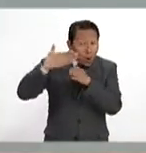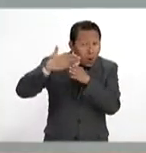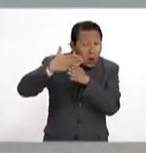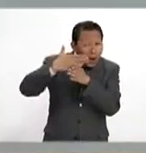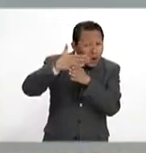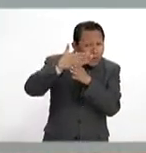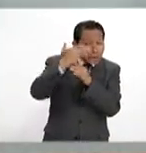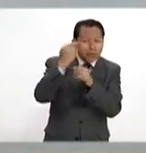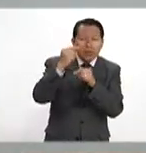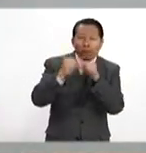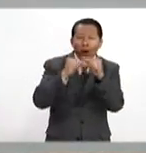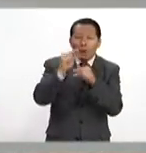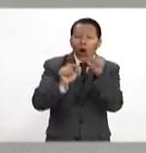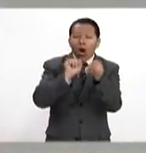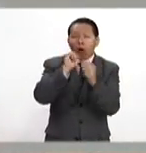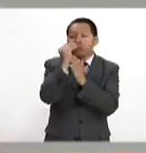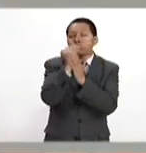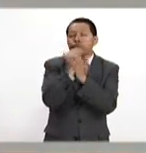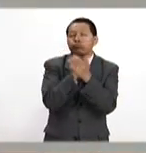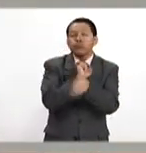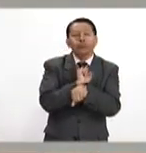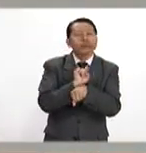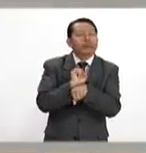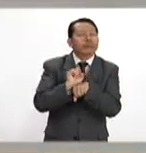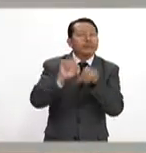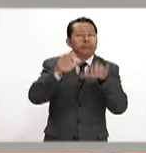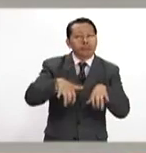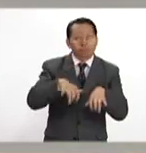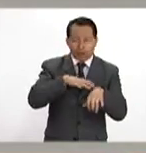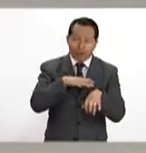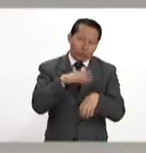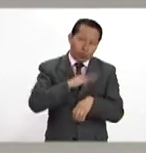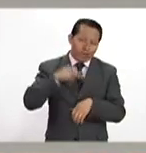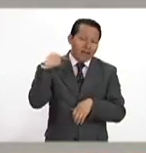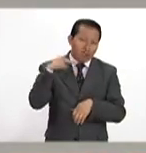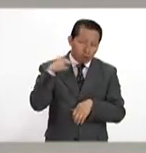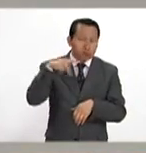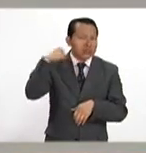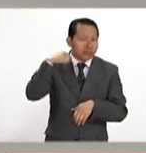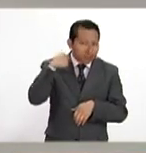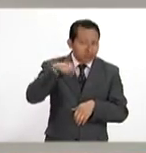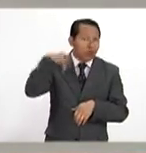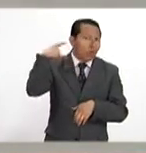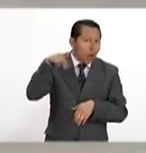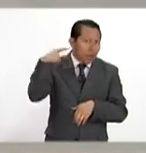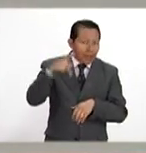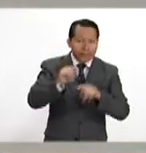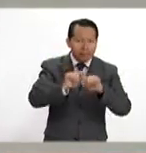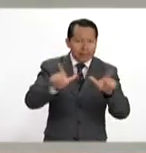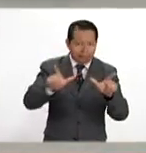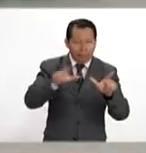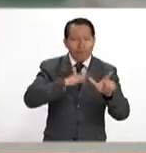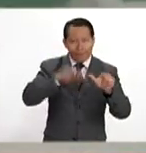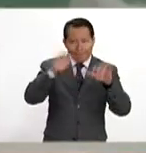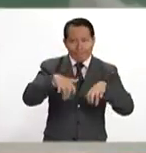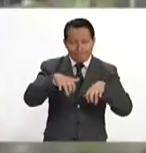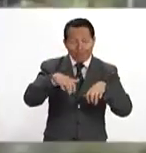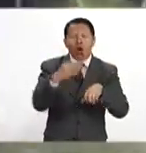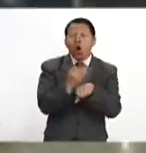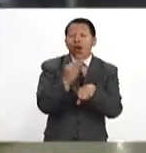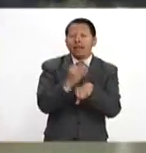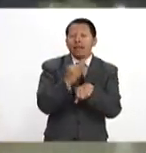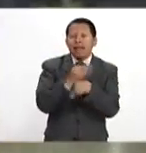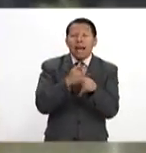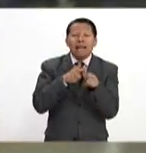a tormenta tropical. Se prevén lluvias intensas en Veracruz, Tabasco, Puebla y Tlaxcala. En estos momentos el meteoro se dirige